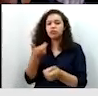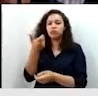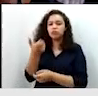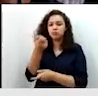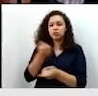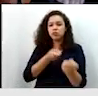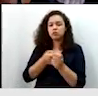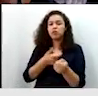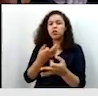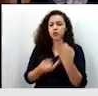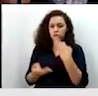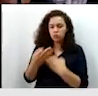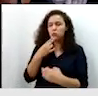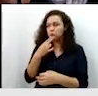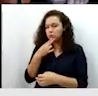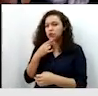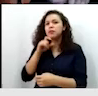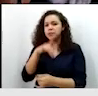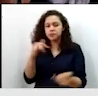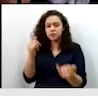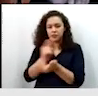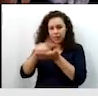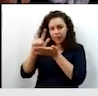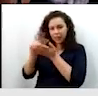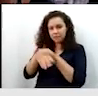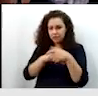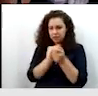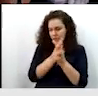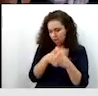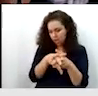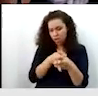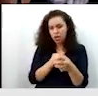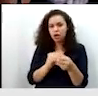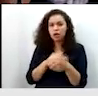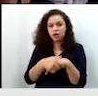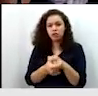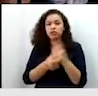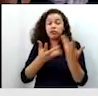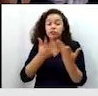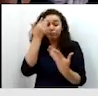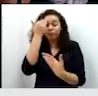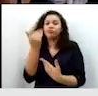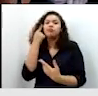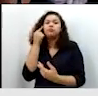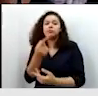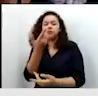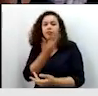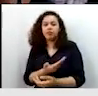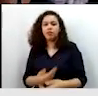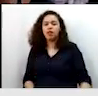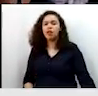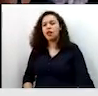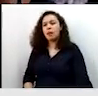compartimos varios, entonces mi limpieza y desinfección de manos. Entonces, si se dan cuenta, pues esta